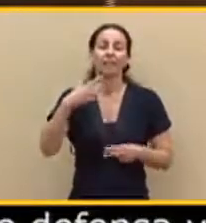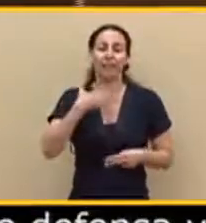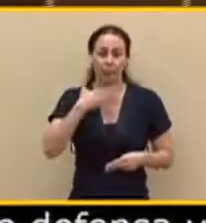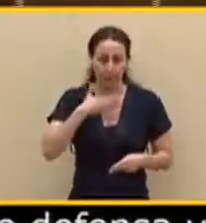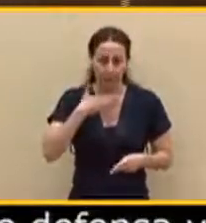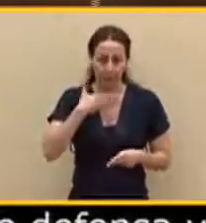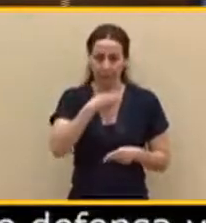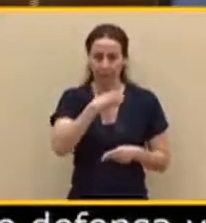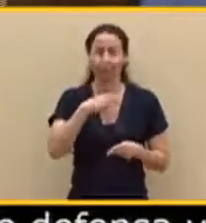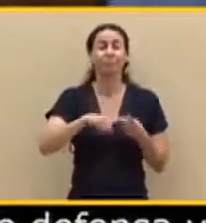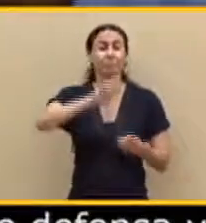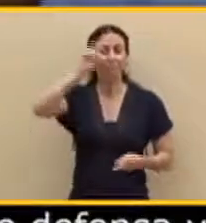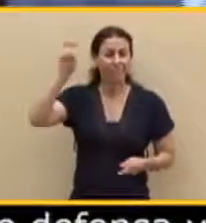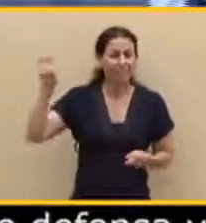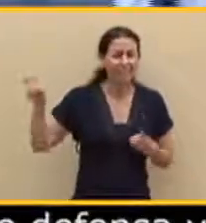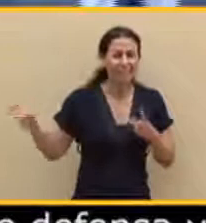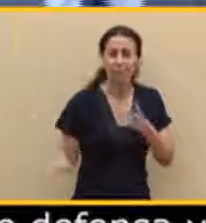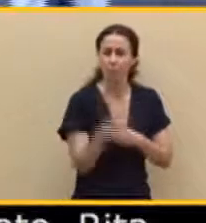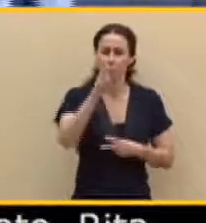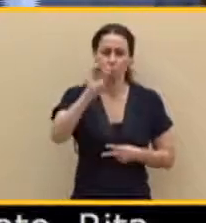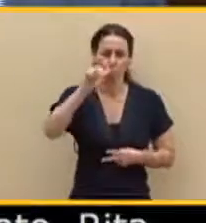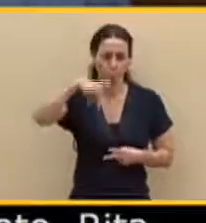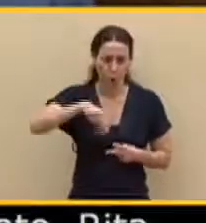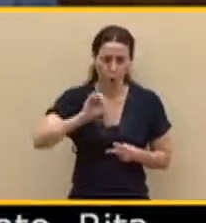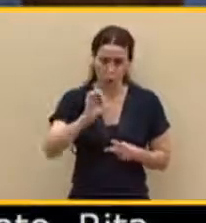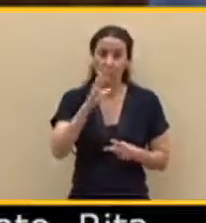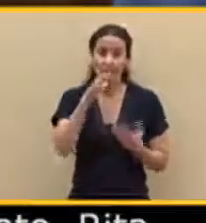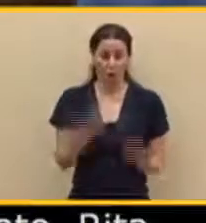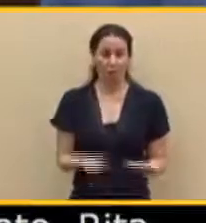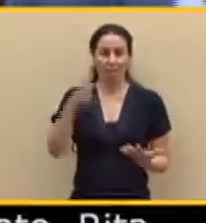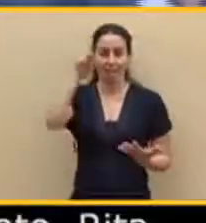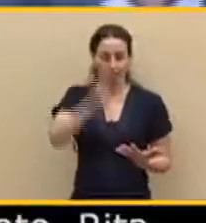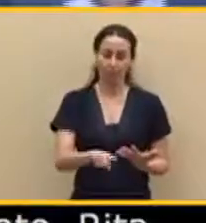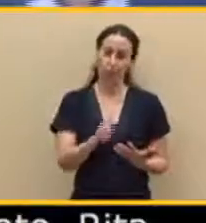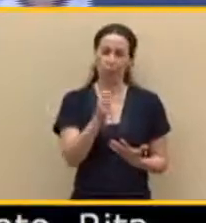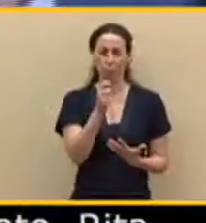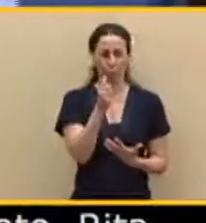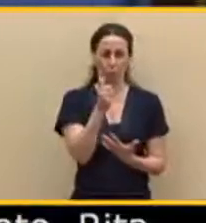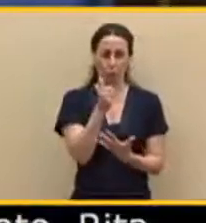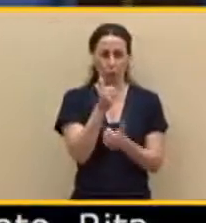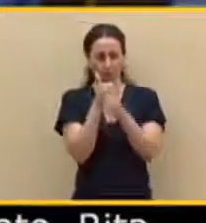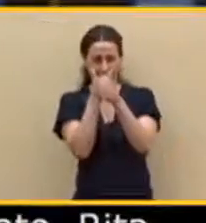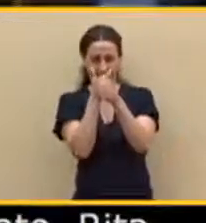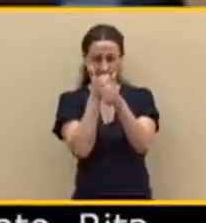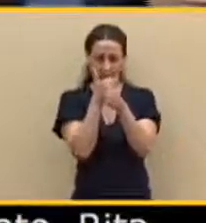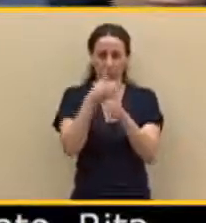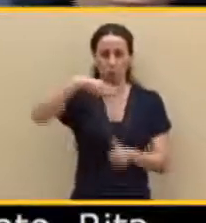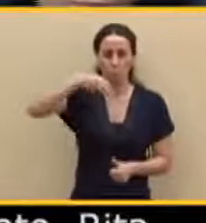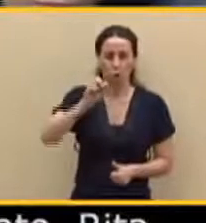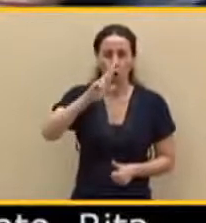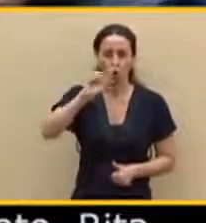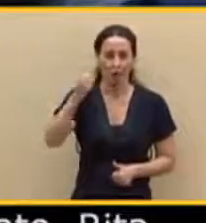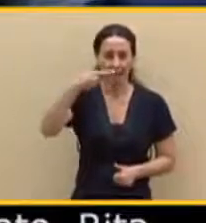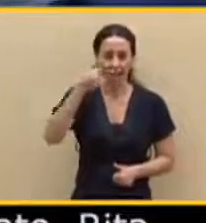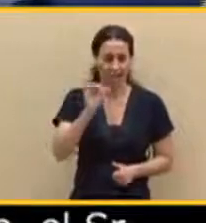Alonso, Esteban González Pons y, aunque estaba un poco escondido ordenando a sus señorías, el señor Moragas también estaba.